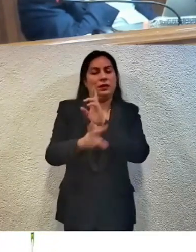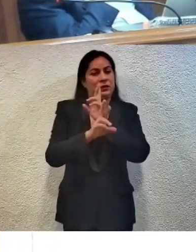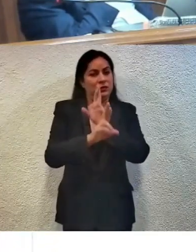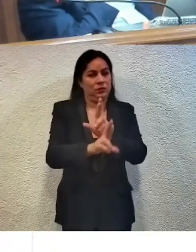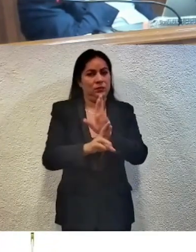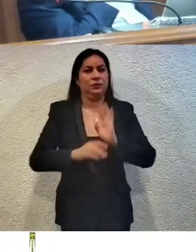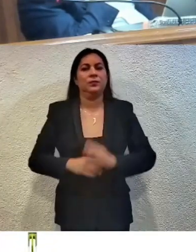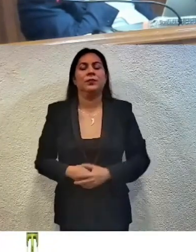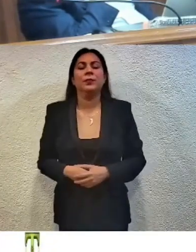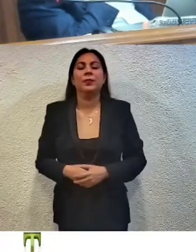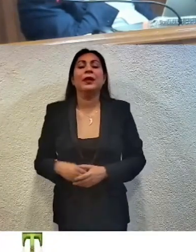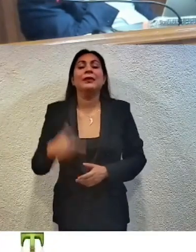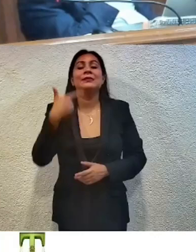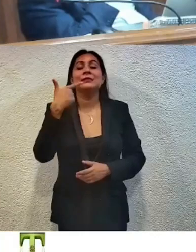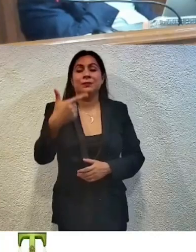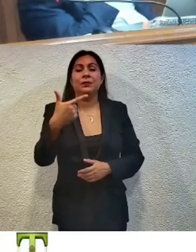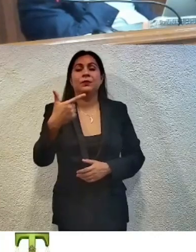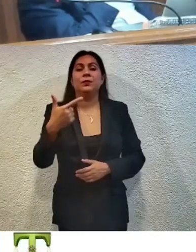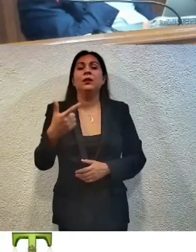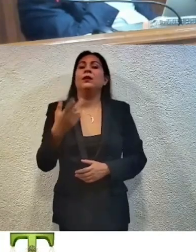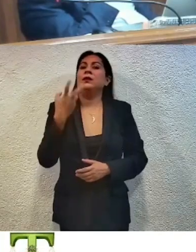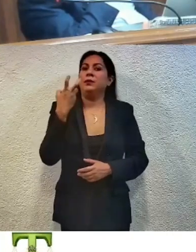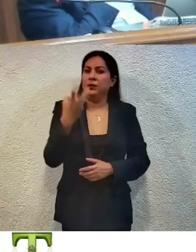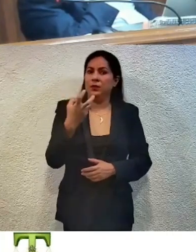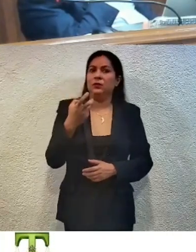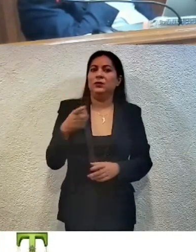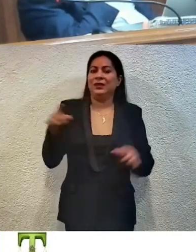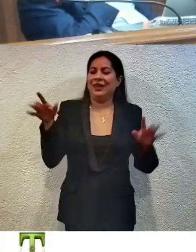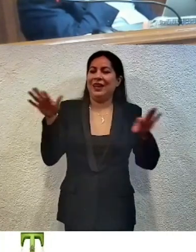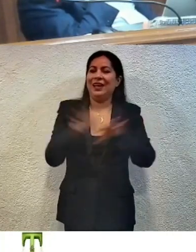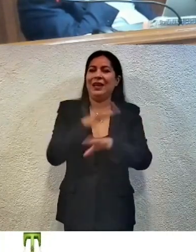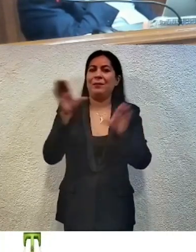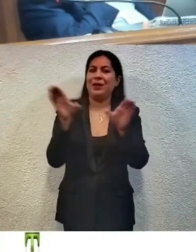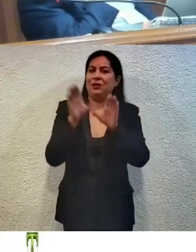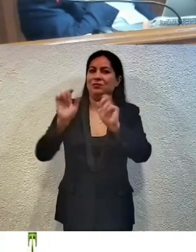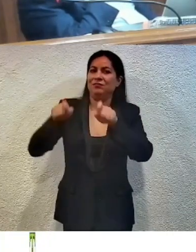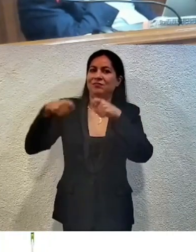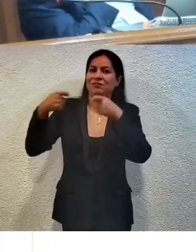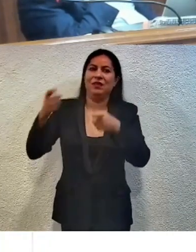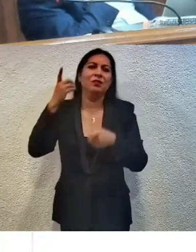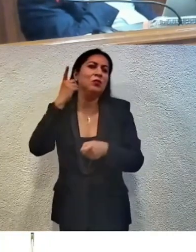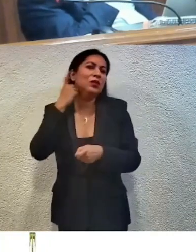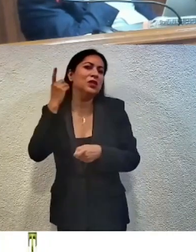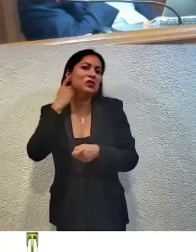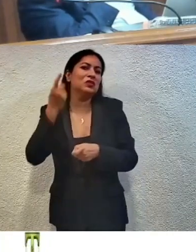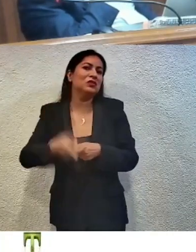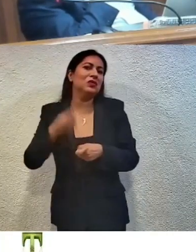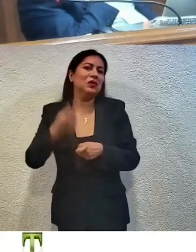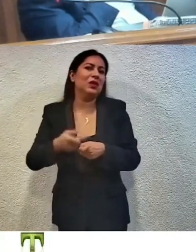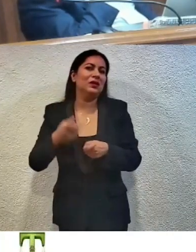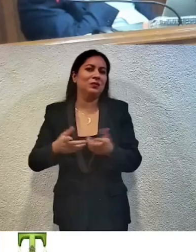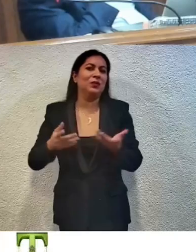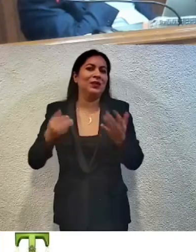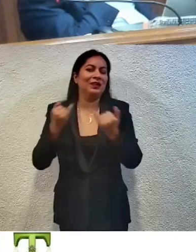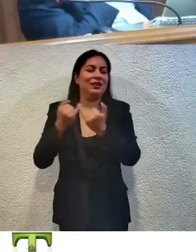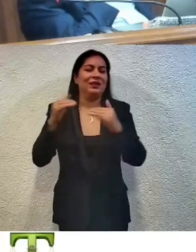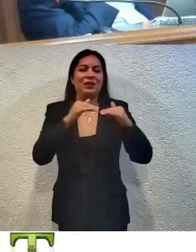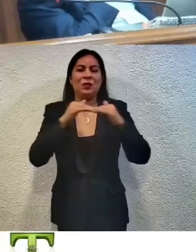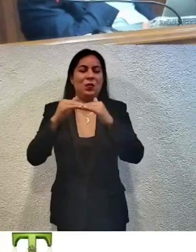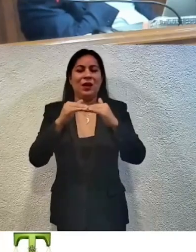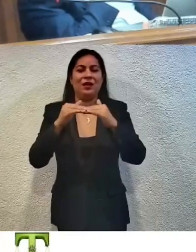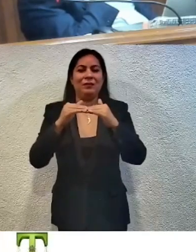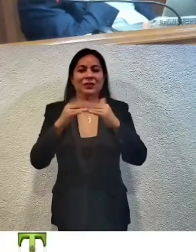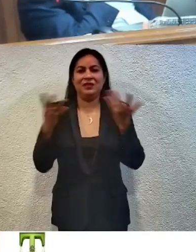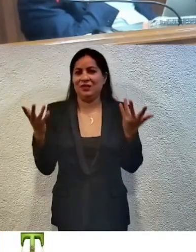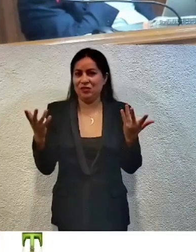resolución. Séptimo, en consecuencia, se revoca la constancia de asignación de diputaciones locales por el principio de representación